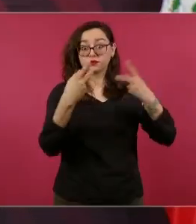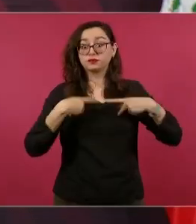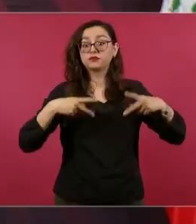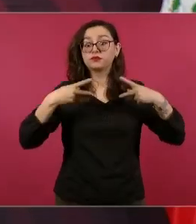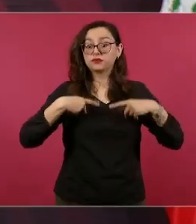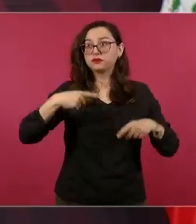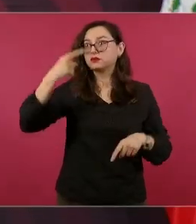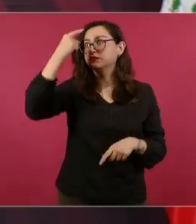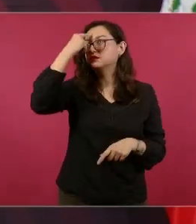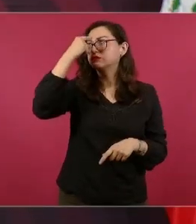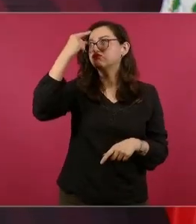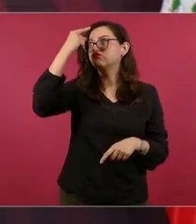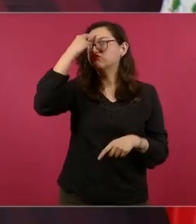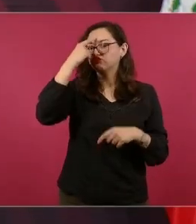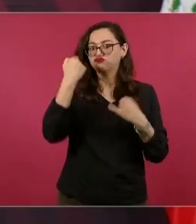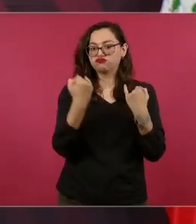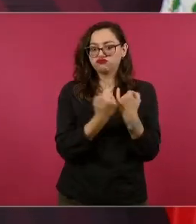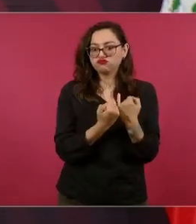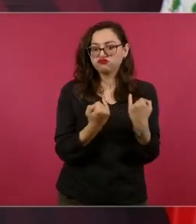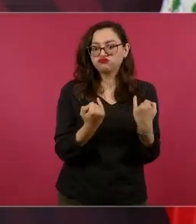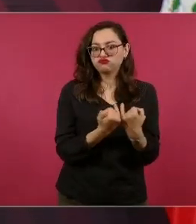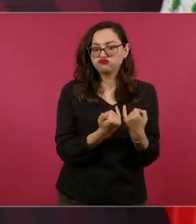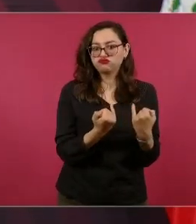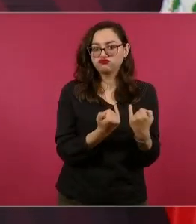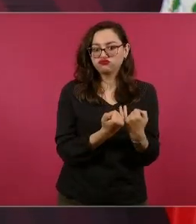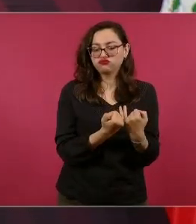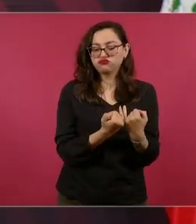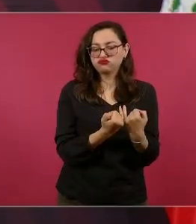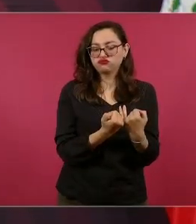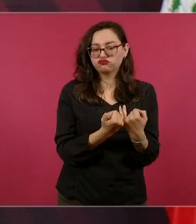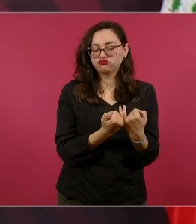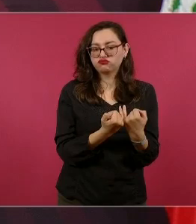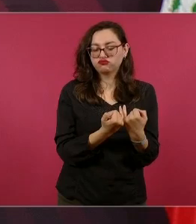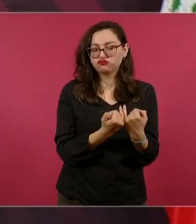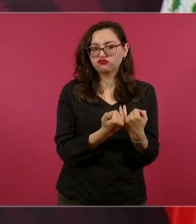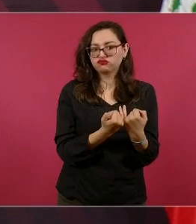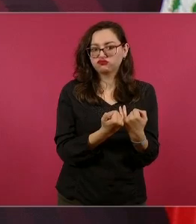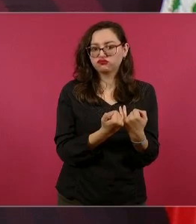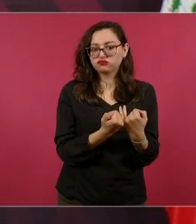importante y sobre todo con peso, no solo